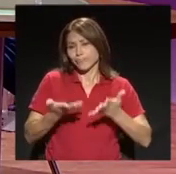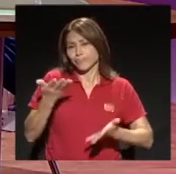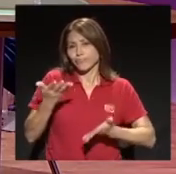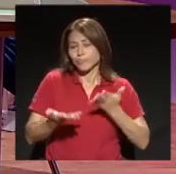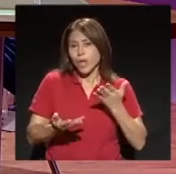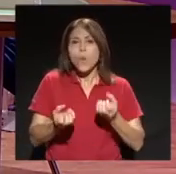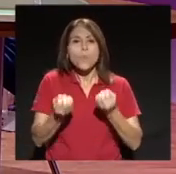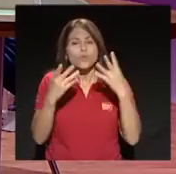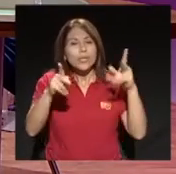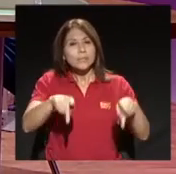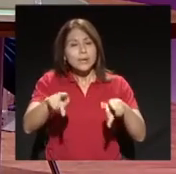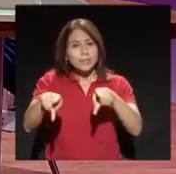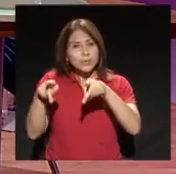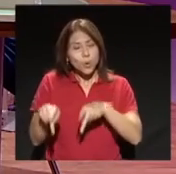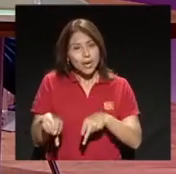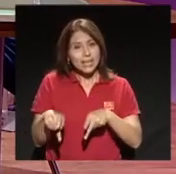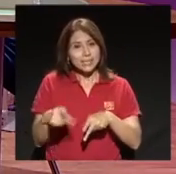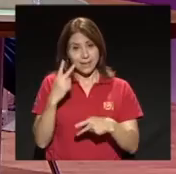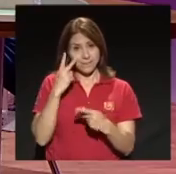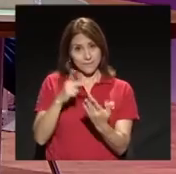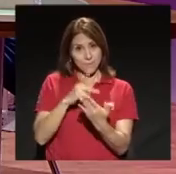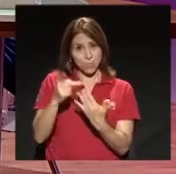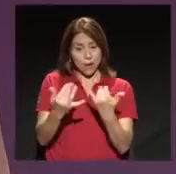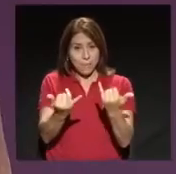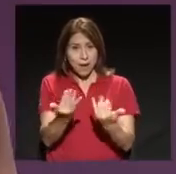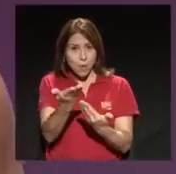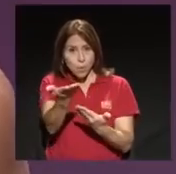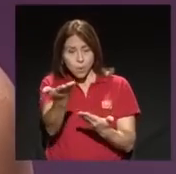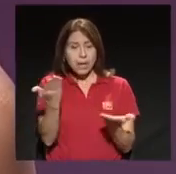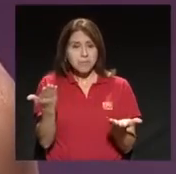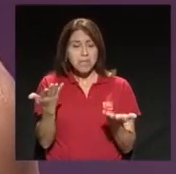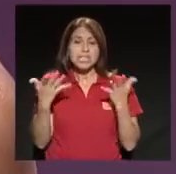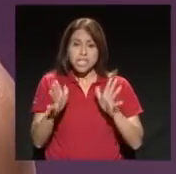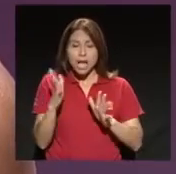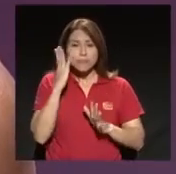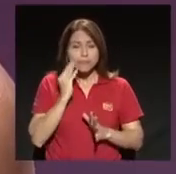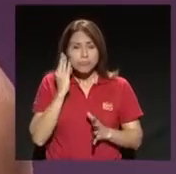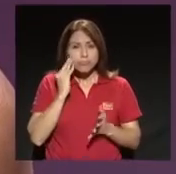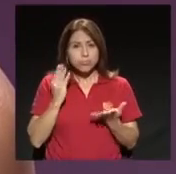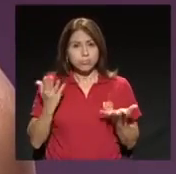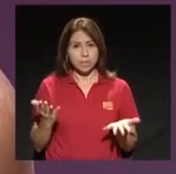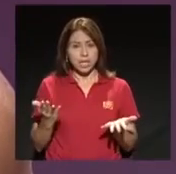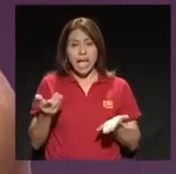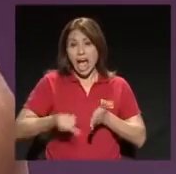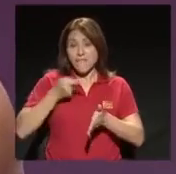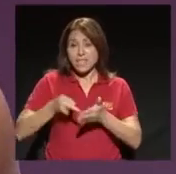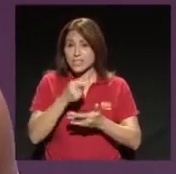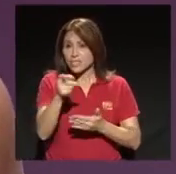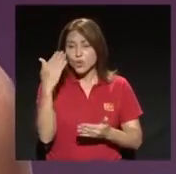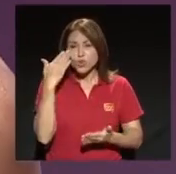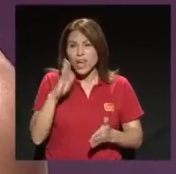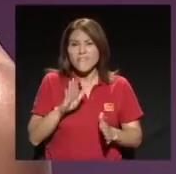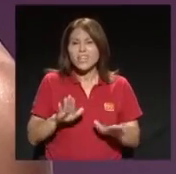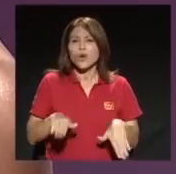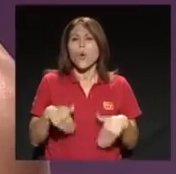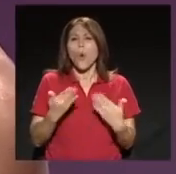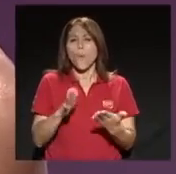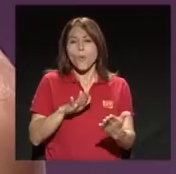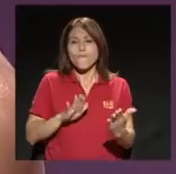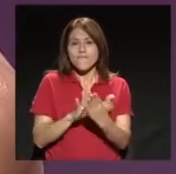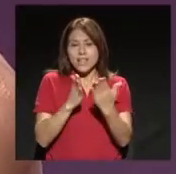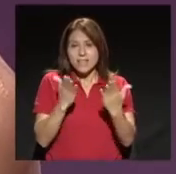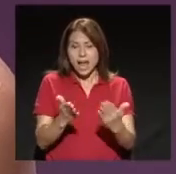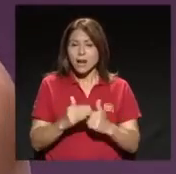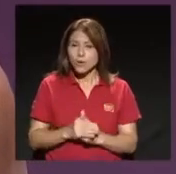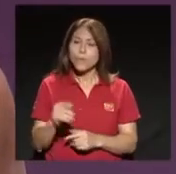muchas de las personas que nos están viendo lo han vivido y a veces no saben cómo enfrentarlo.